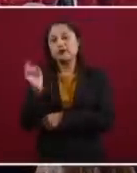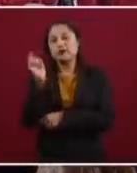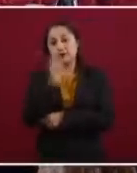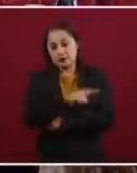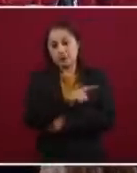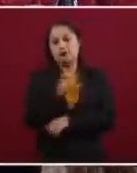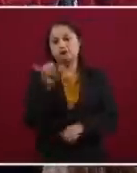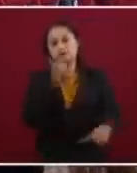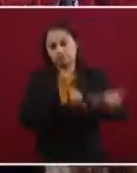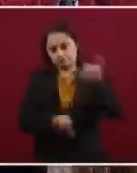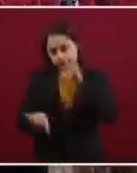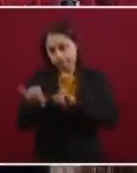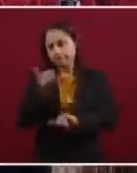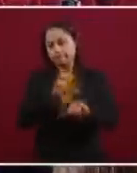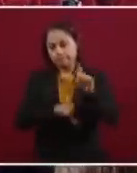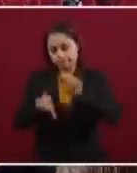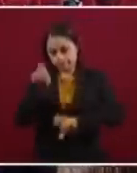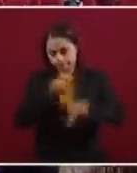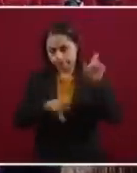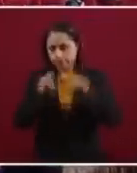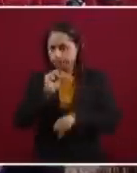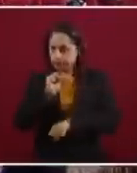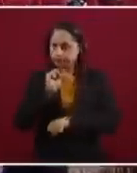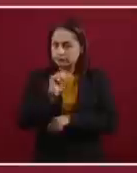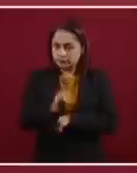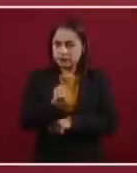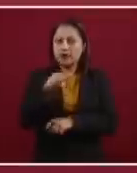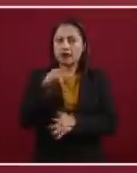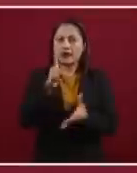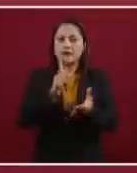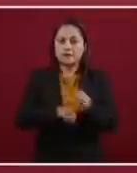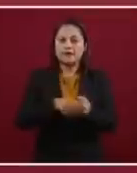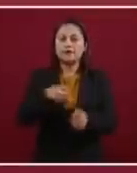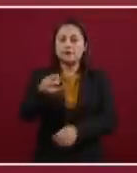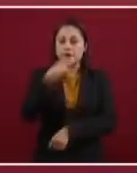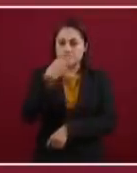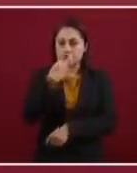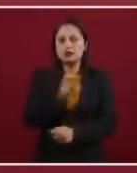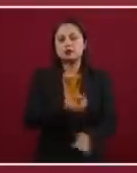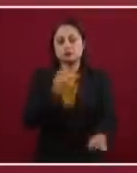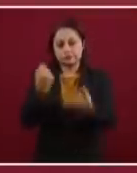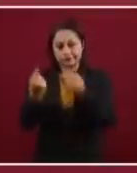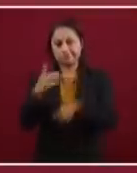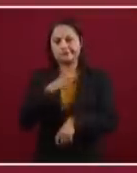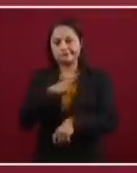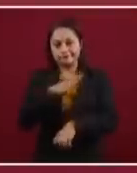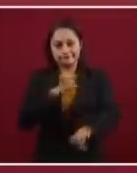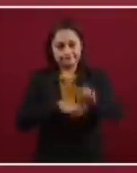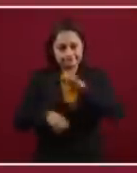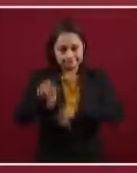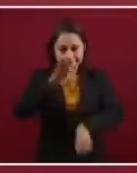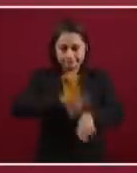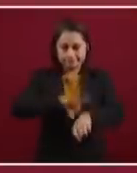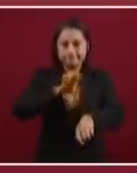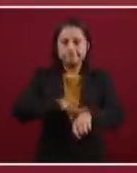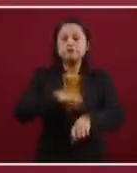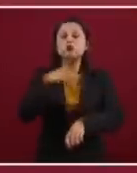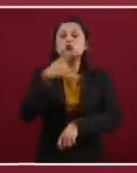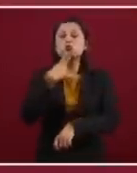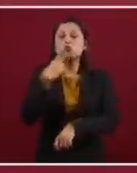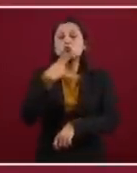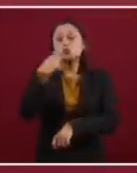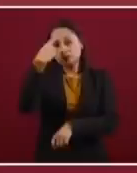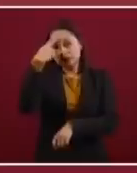procesado que se utiliza también en medicina y se usa como un componente complementario de los